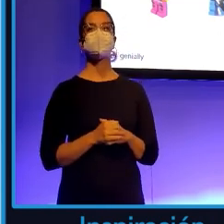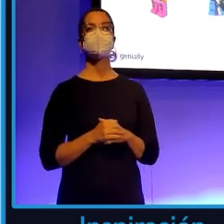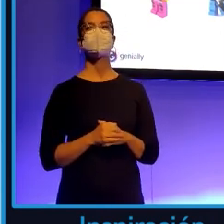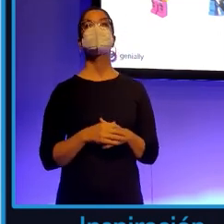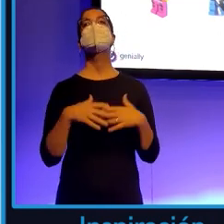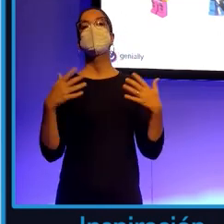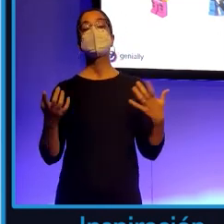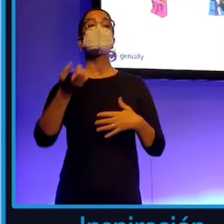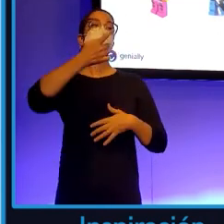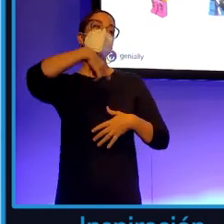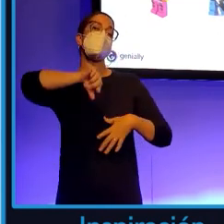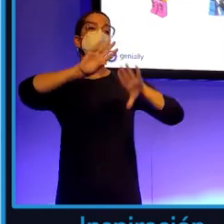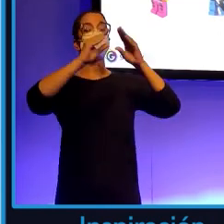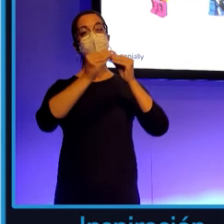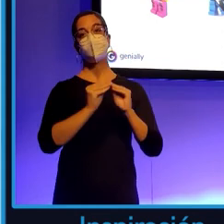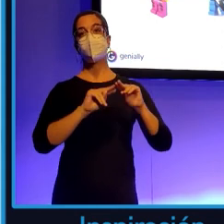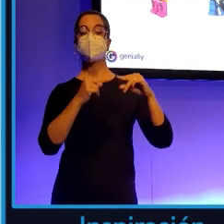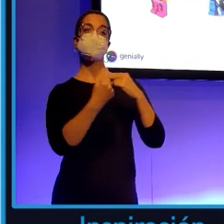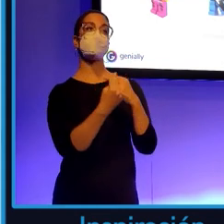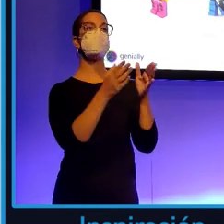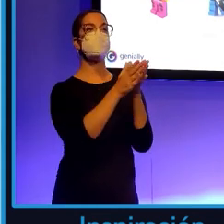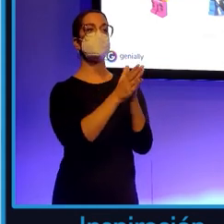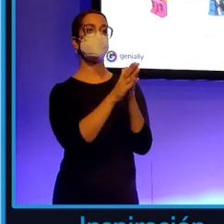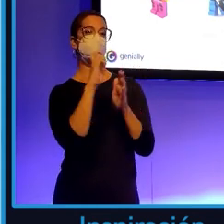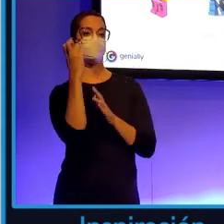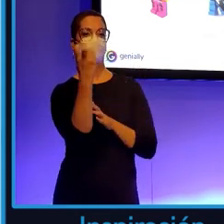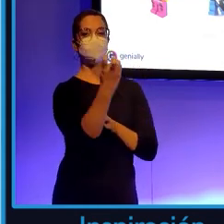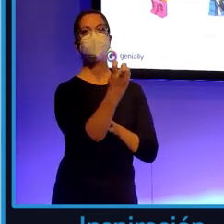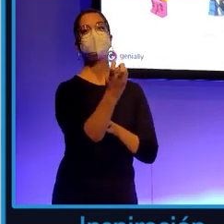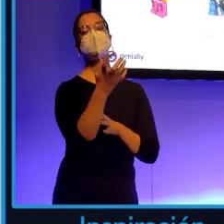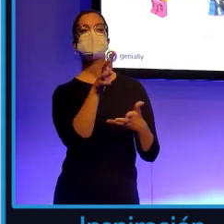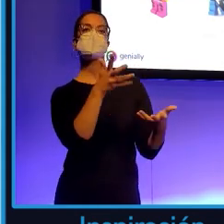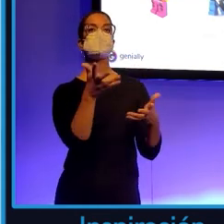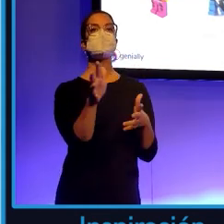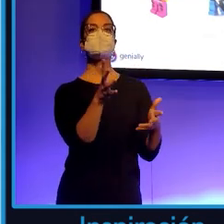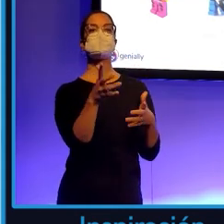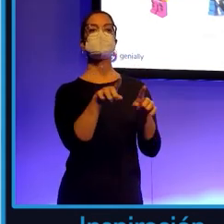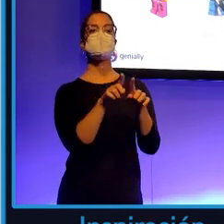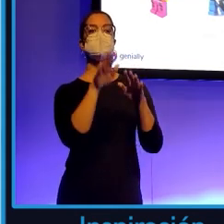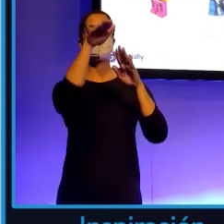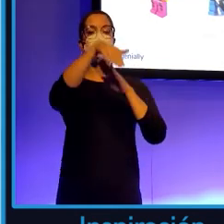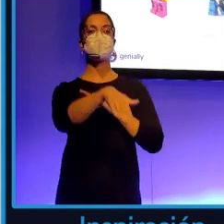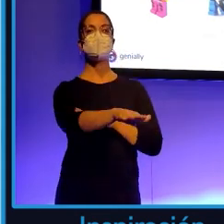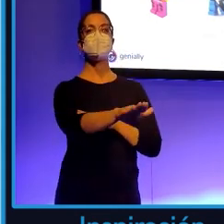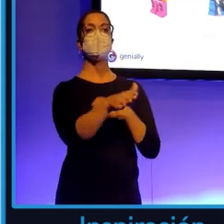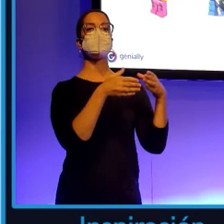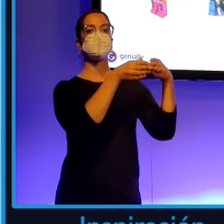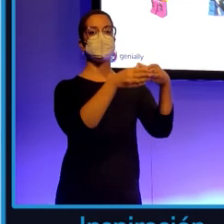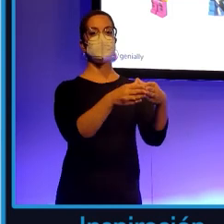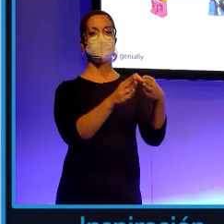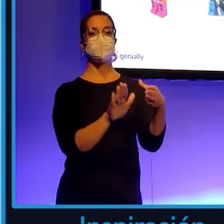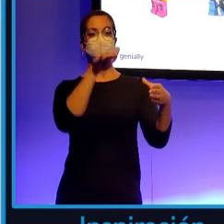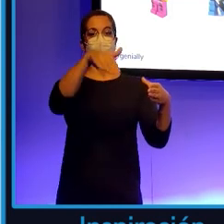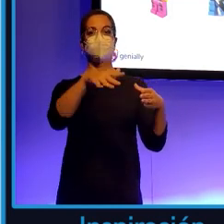qué es lo que hemos creado con varias piezas de distintos compañeros ha sido más o menos como que un tobogán como teníamos varios barcos e intentamos